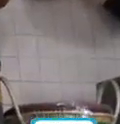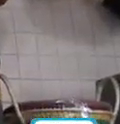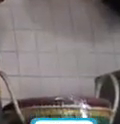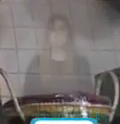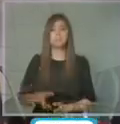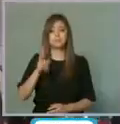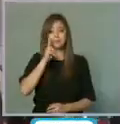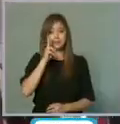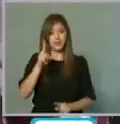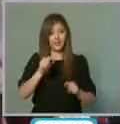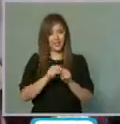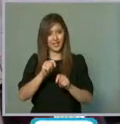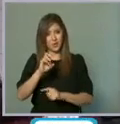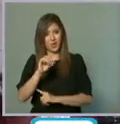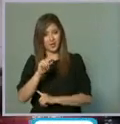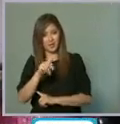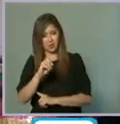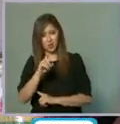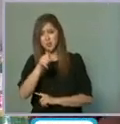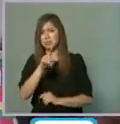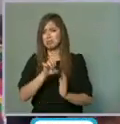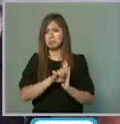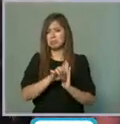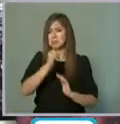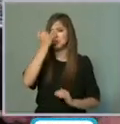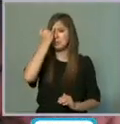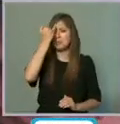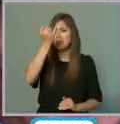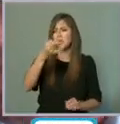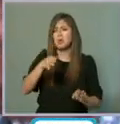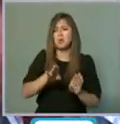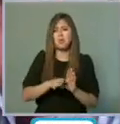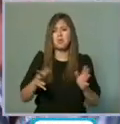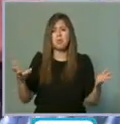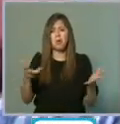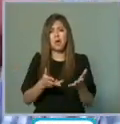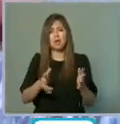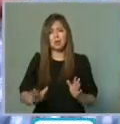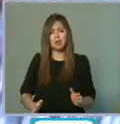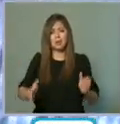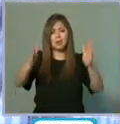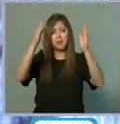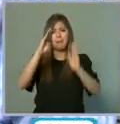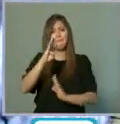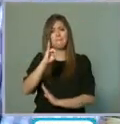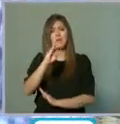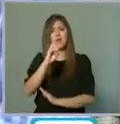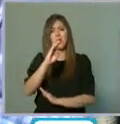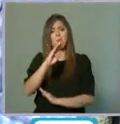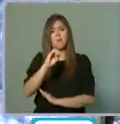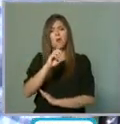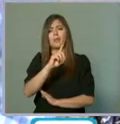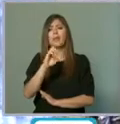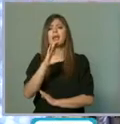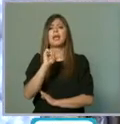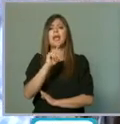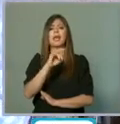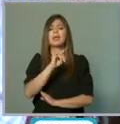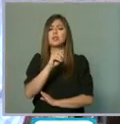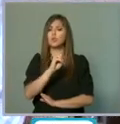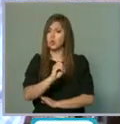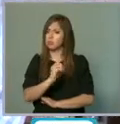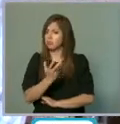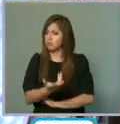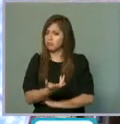Mire, tío Alberto, ¿usted se imagina cómo se puede hacer pues este biombo de carrizo? Créame que